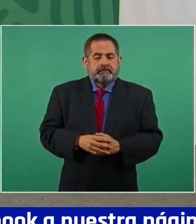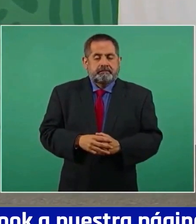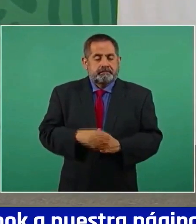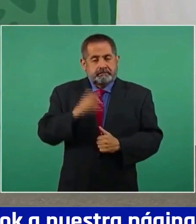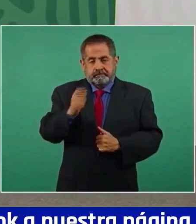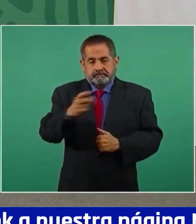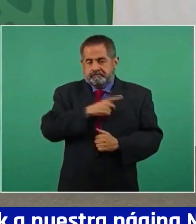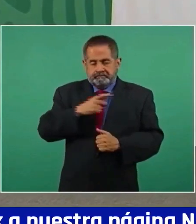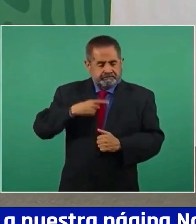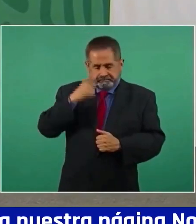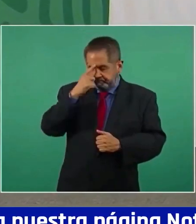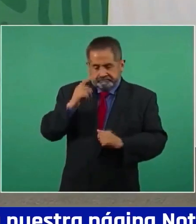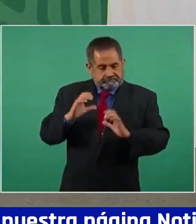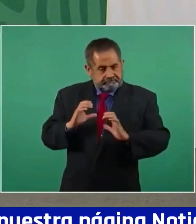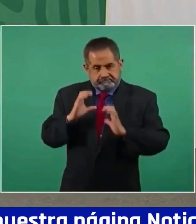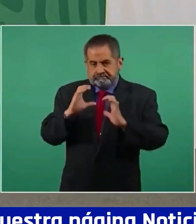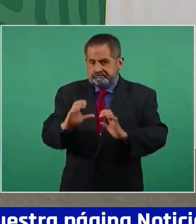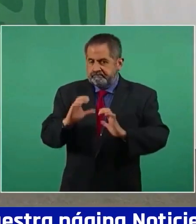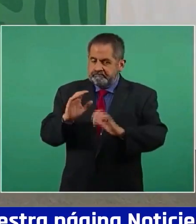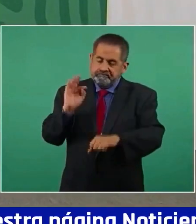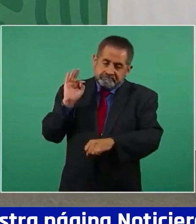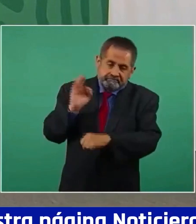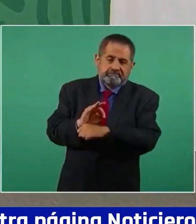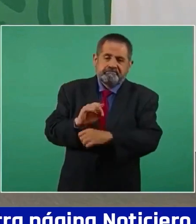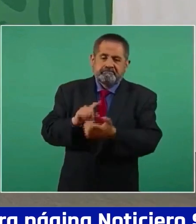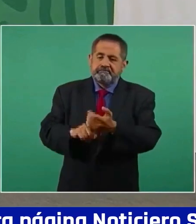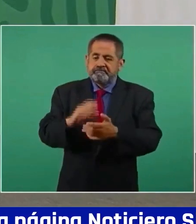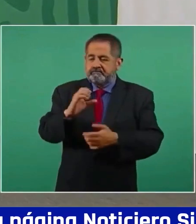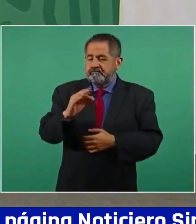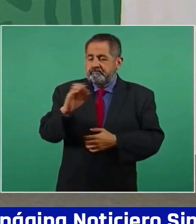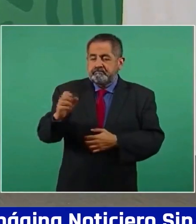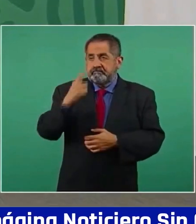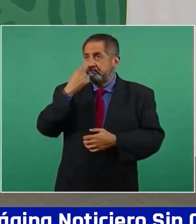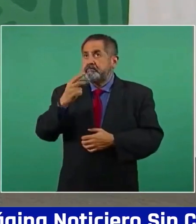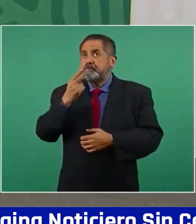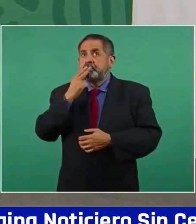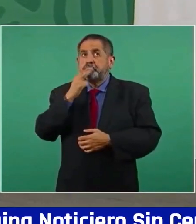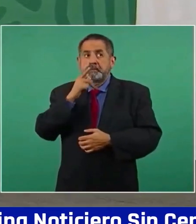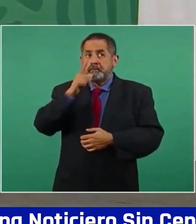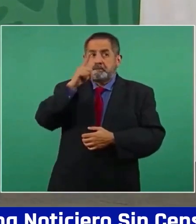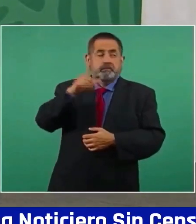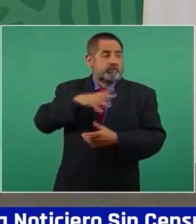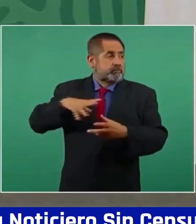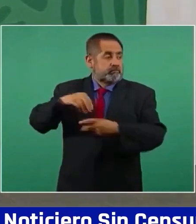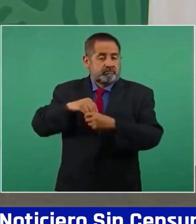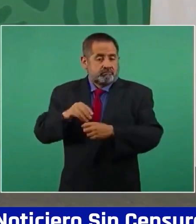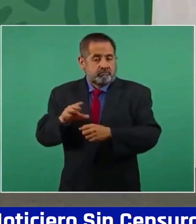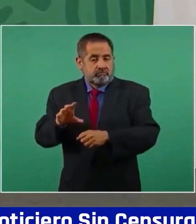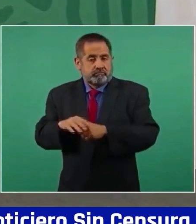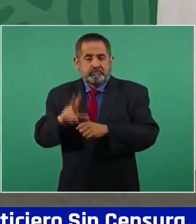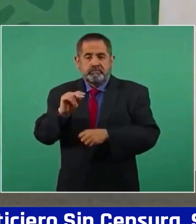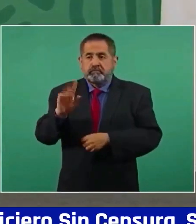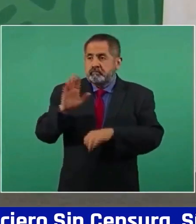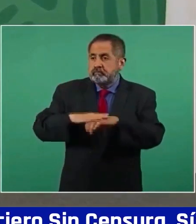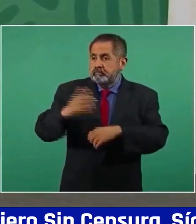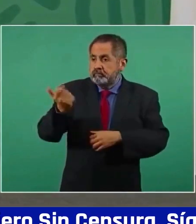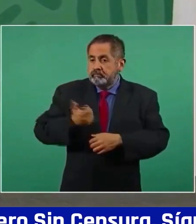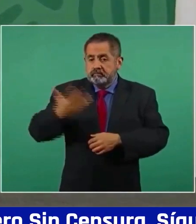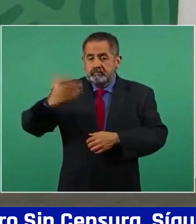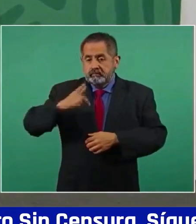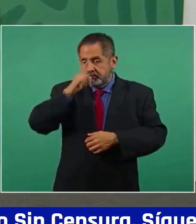y tenemos que cuidar que no nos falte la luz, pero también que no aumente el precio de la luz.